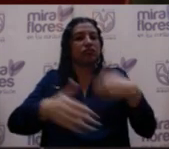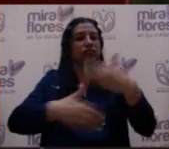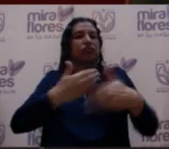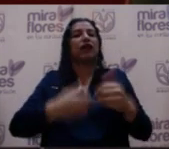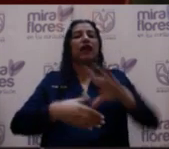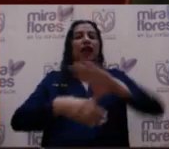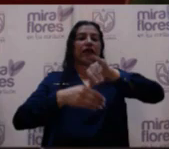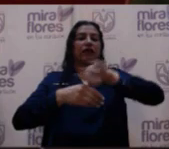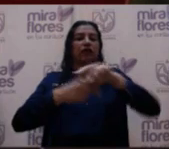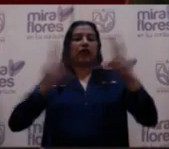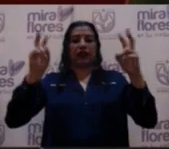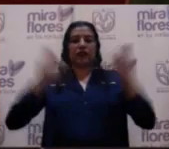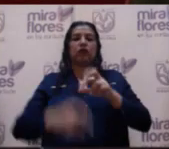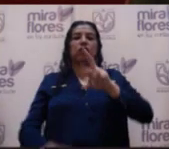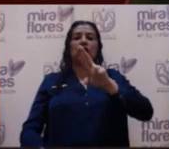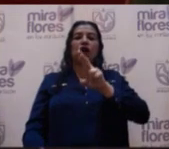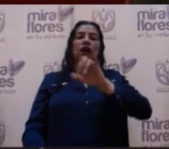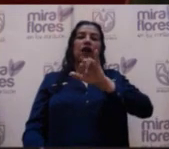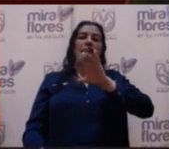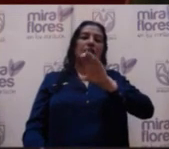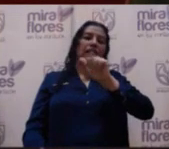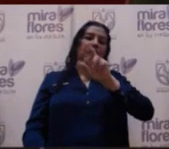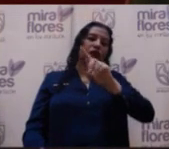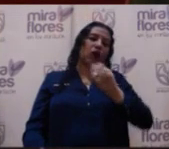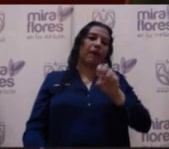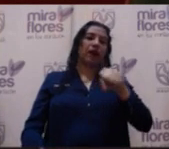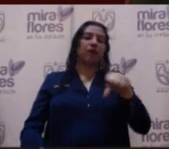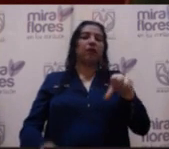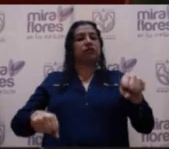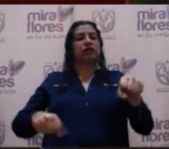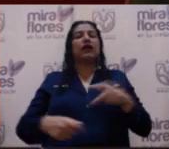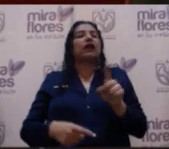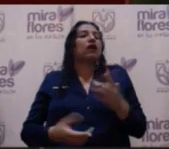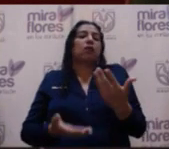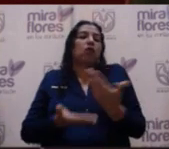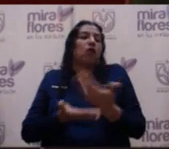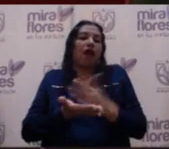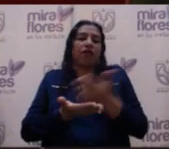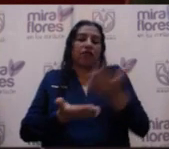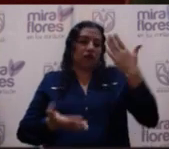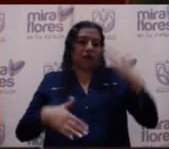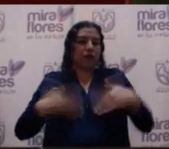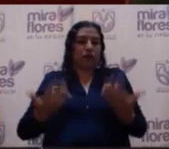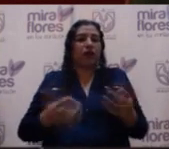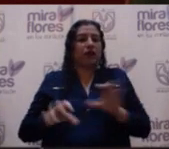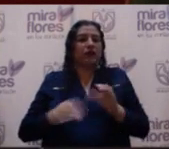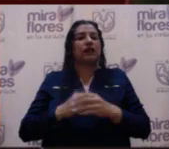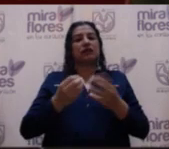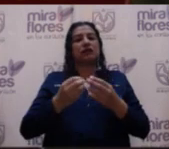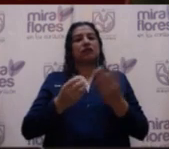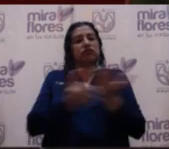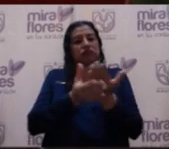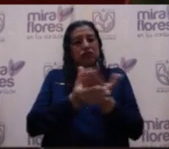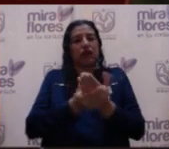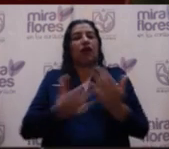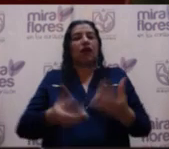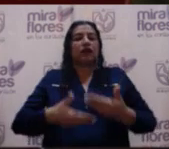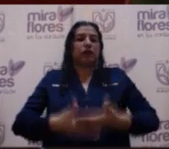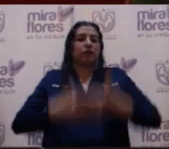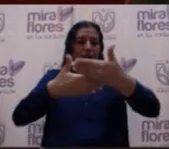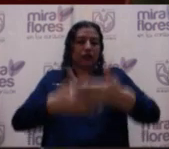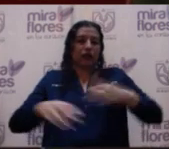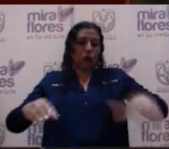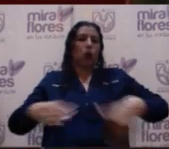denominada Ricardo Palma y en ese sentido, como no habíamos podido regularizar esta situación, estamos planteando el